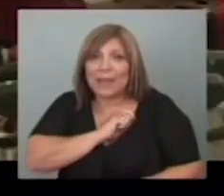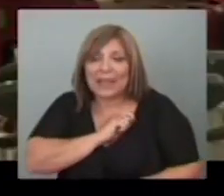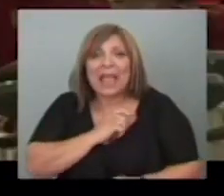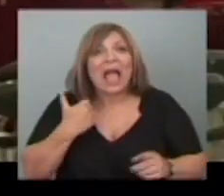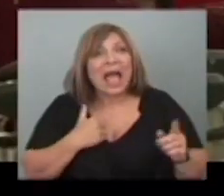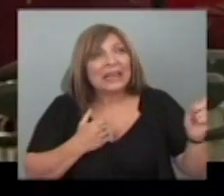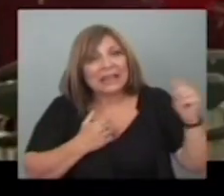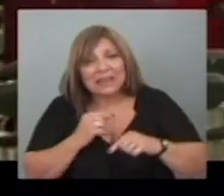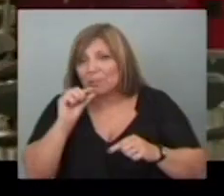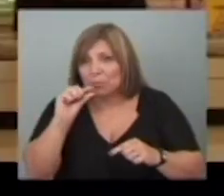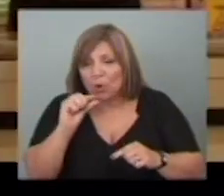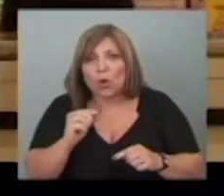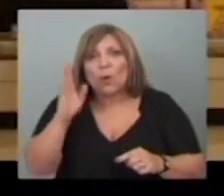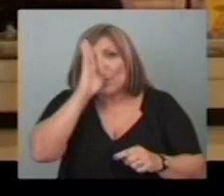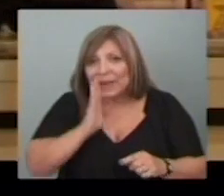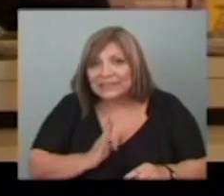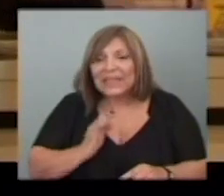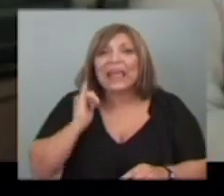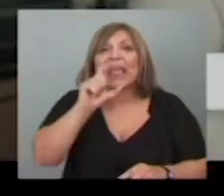de Argentina, Brasil e Italia.